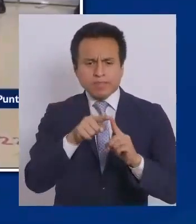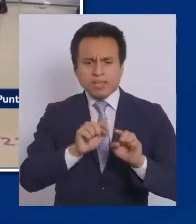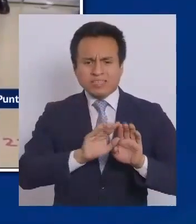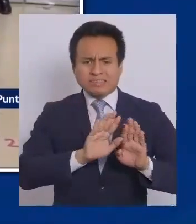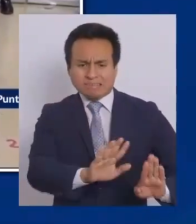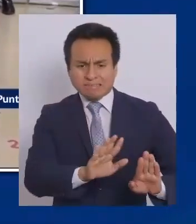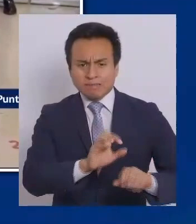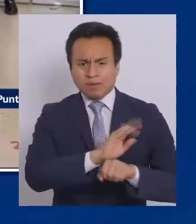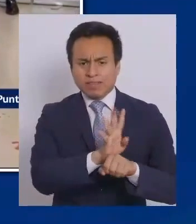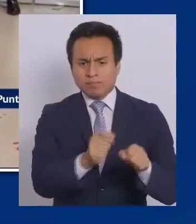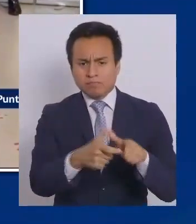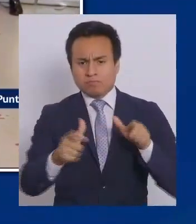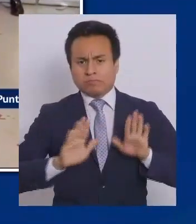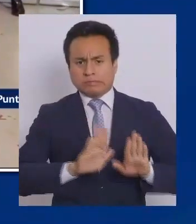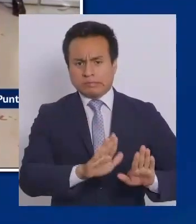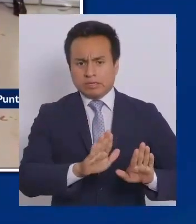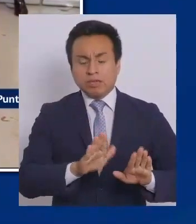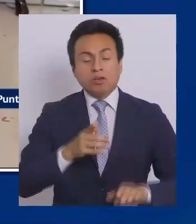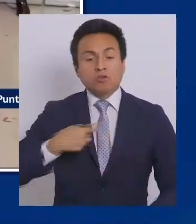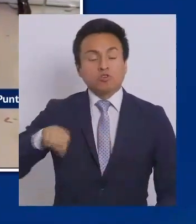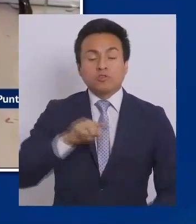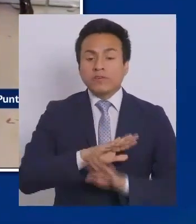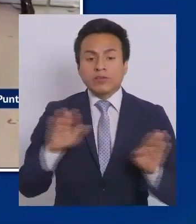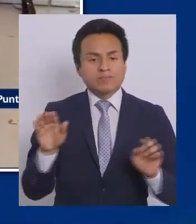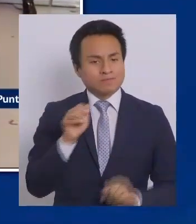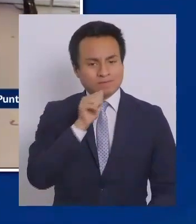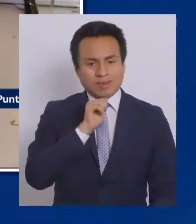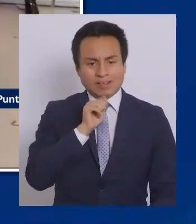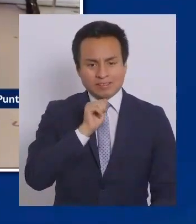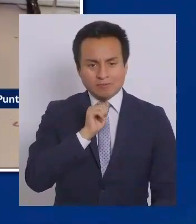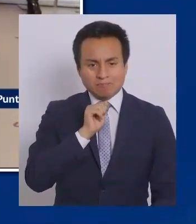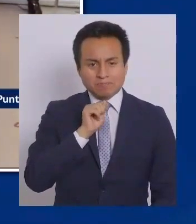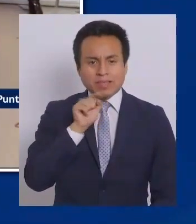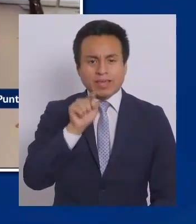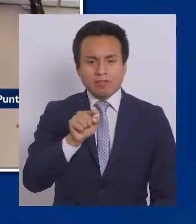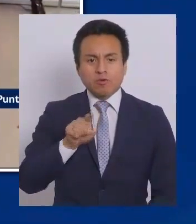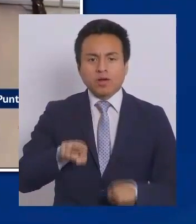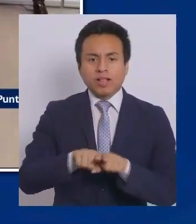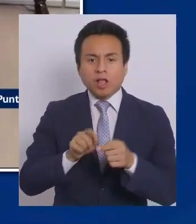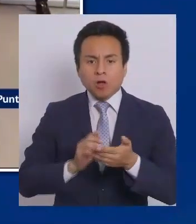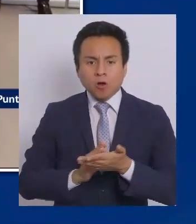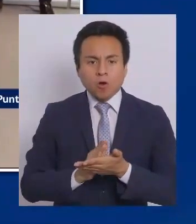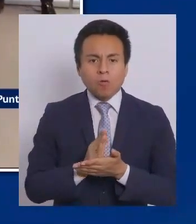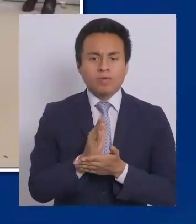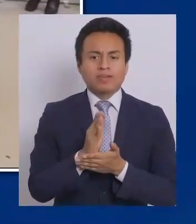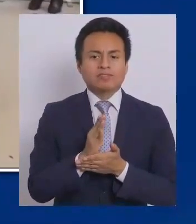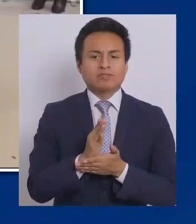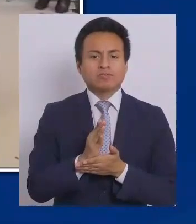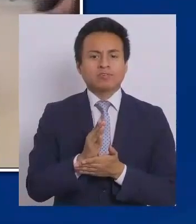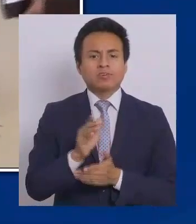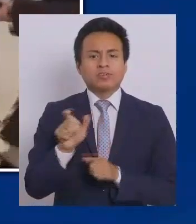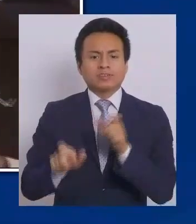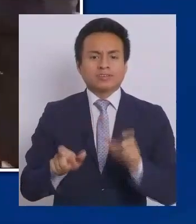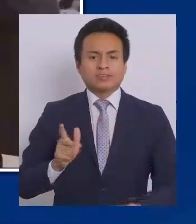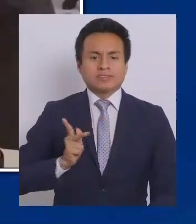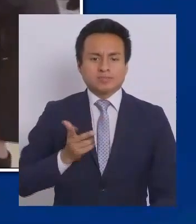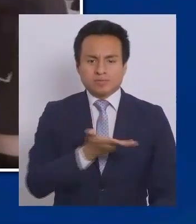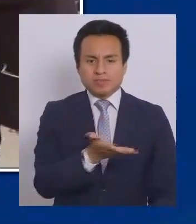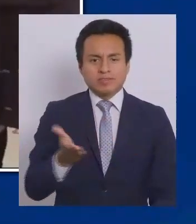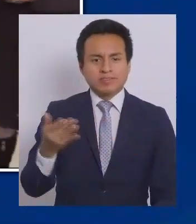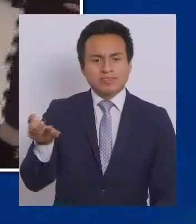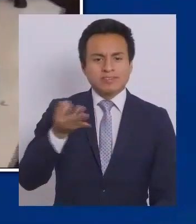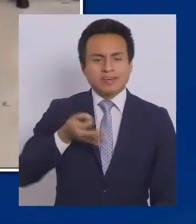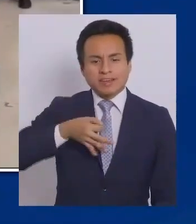la pandemia sin embargo todavía no hemos terminado esto es el comienzo señores como decía un